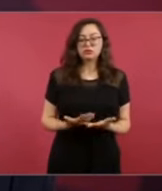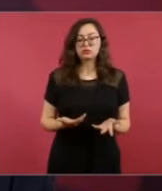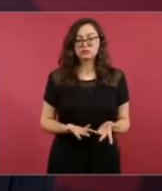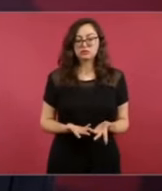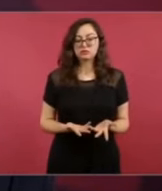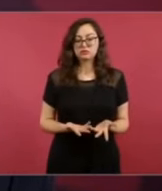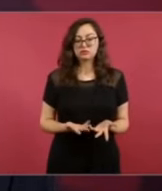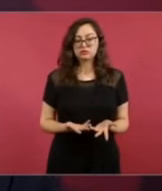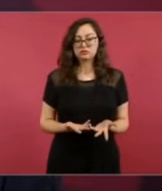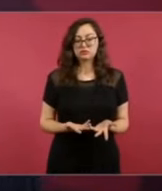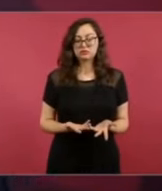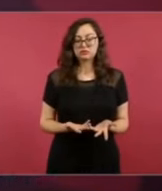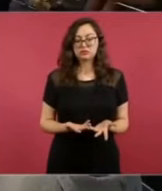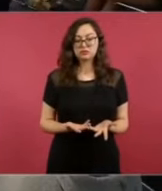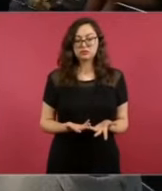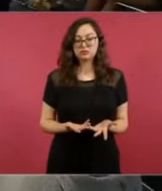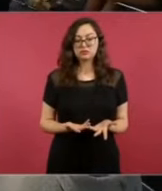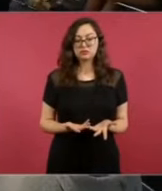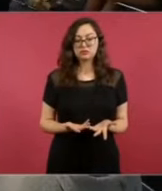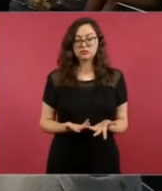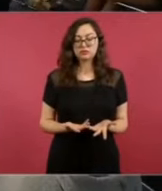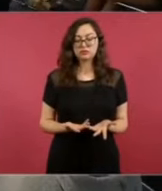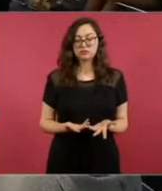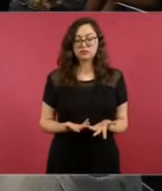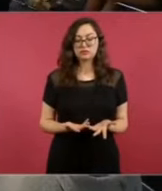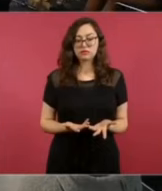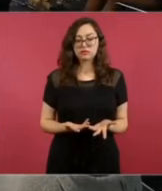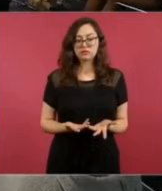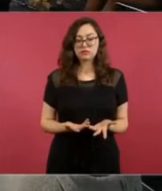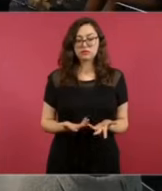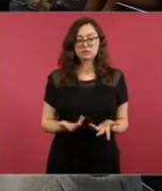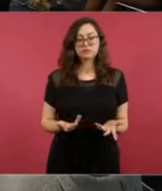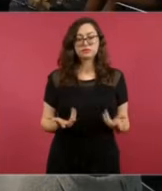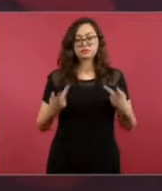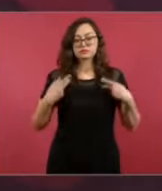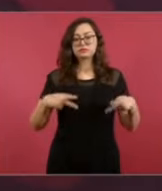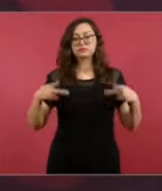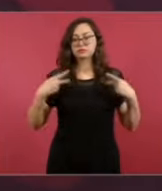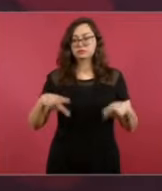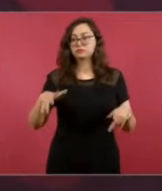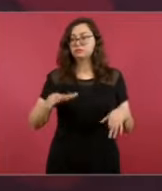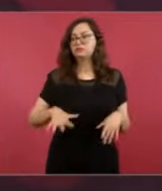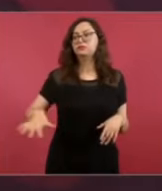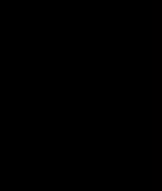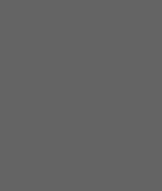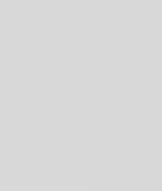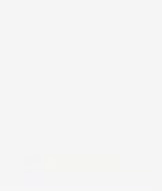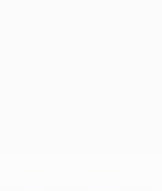y todos los mexicanos nos vamos a sentir